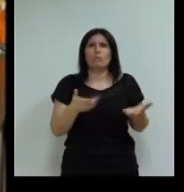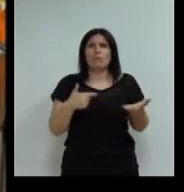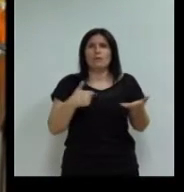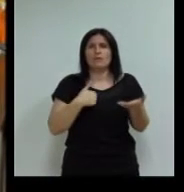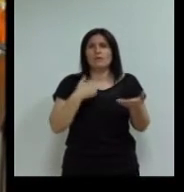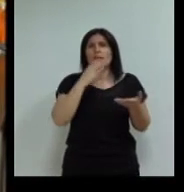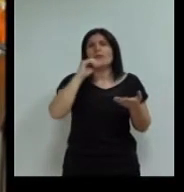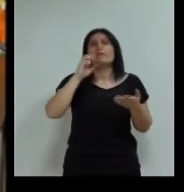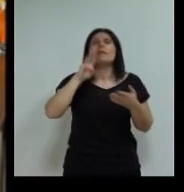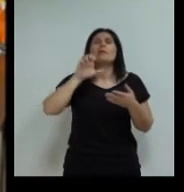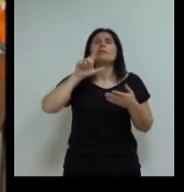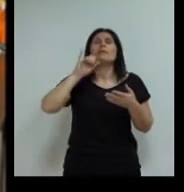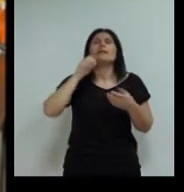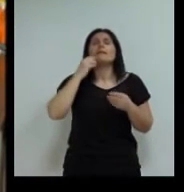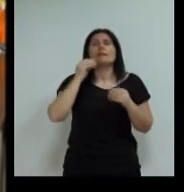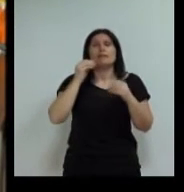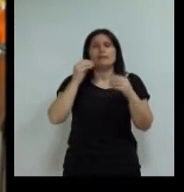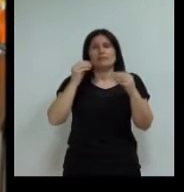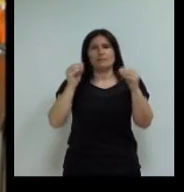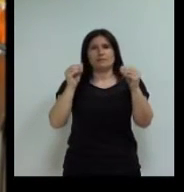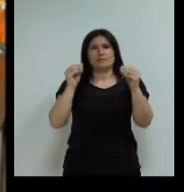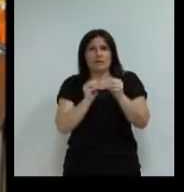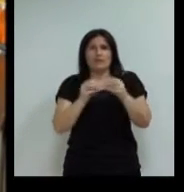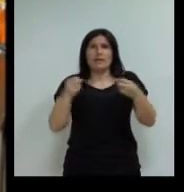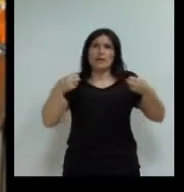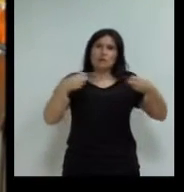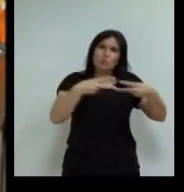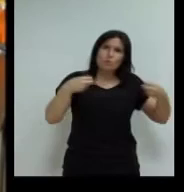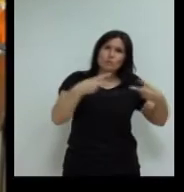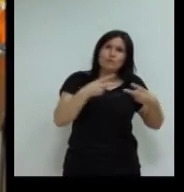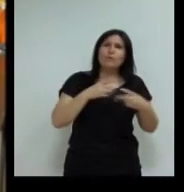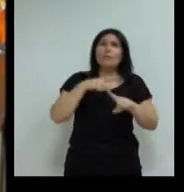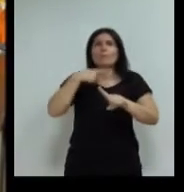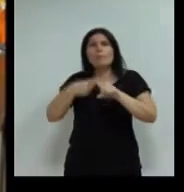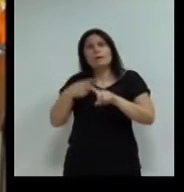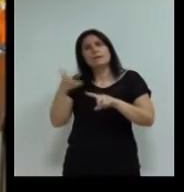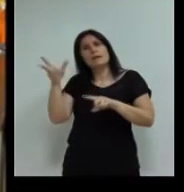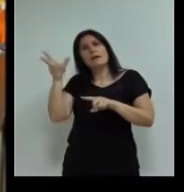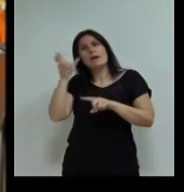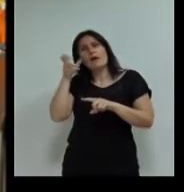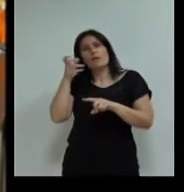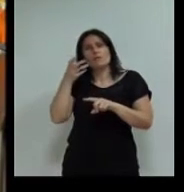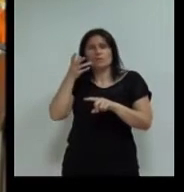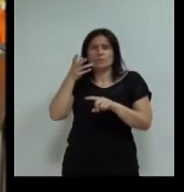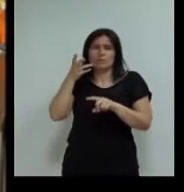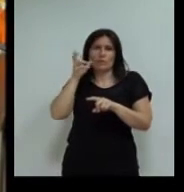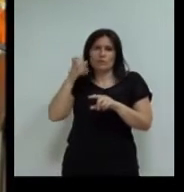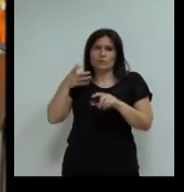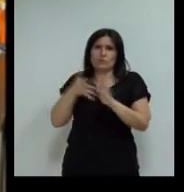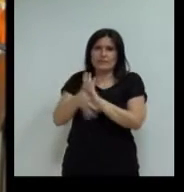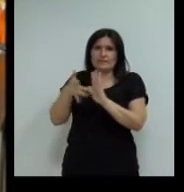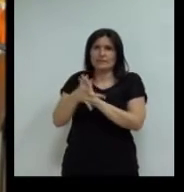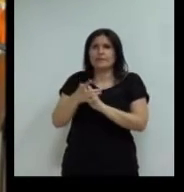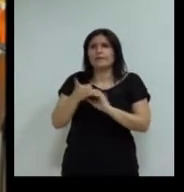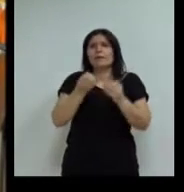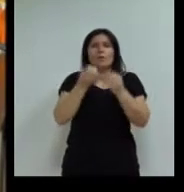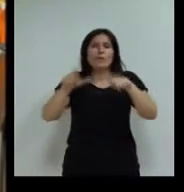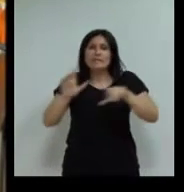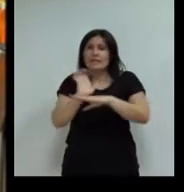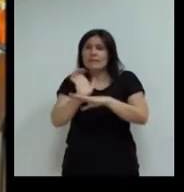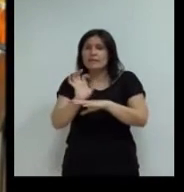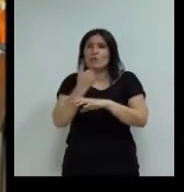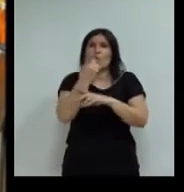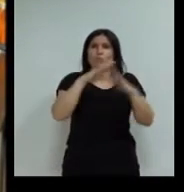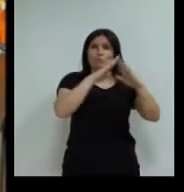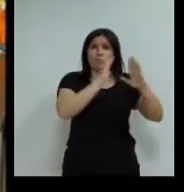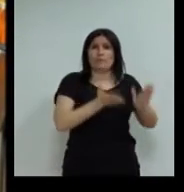sincronizar, automatizar la sincronización tanto de subtítulos como de audiodescripción en una sala de cine o en un domicilio, o por ende en